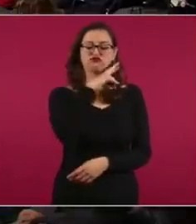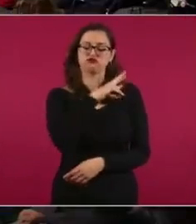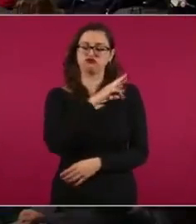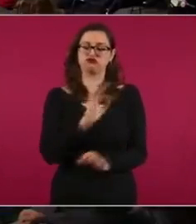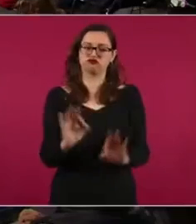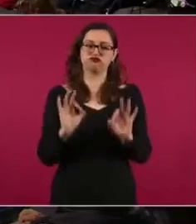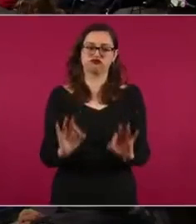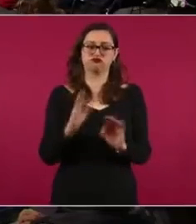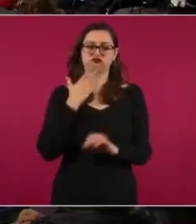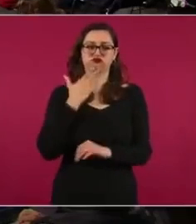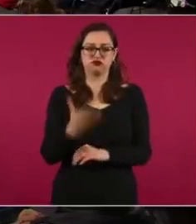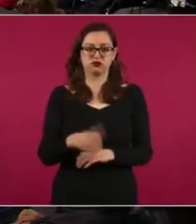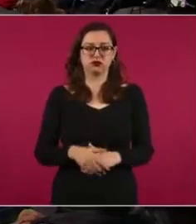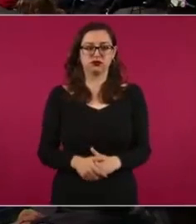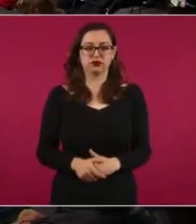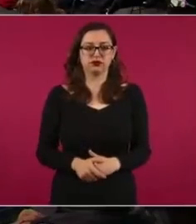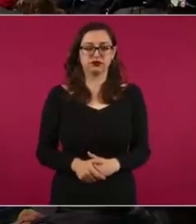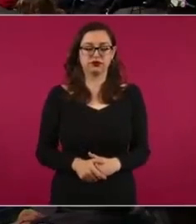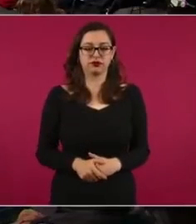Esto.